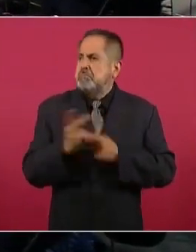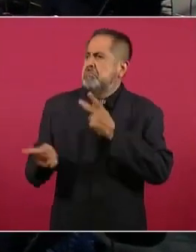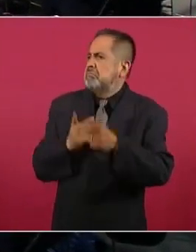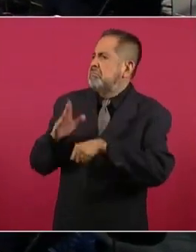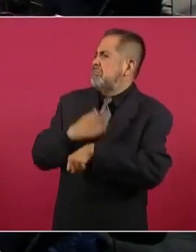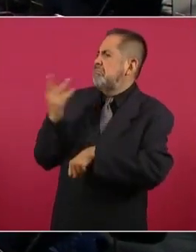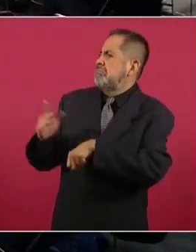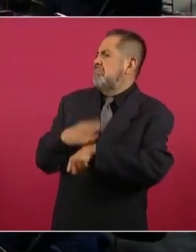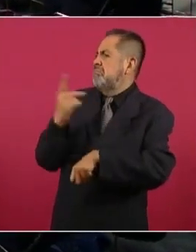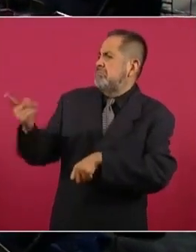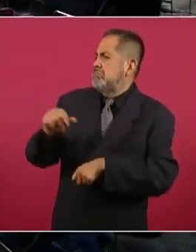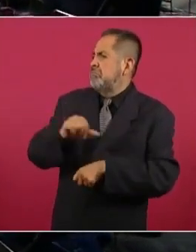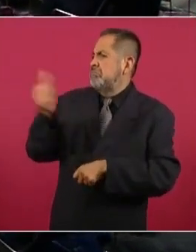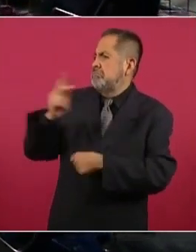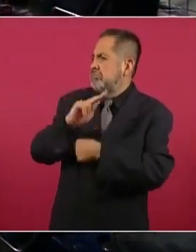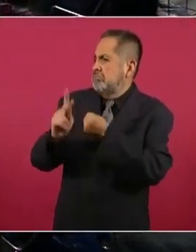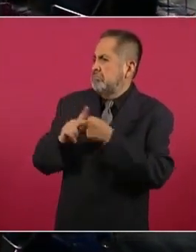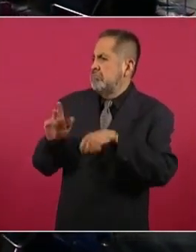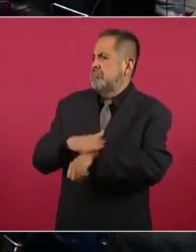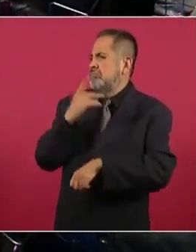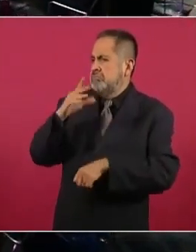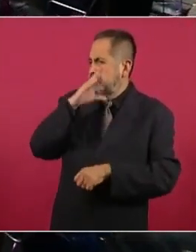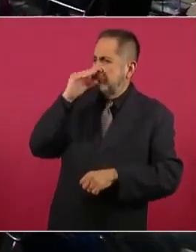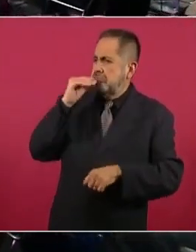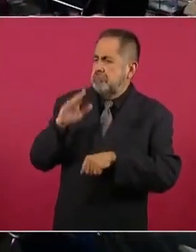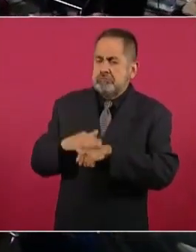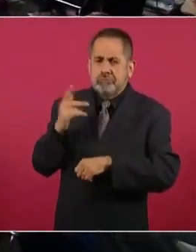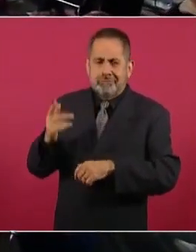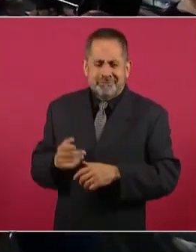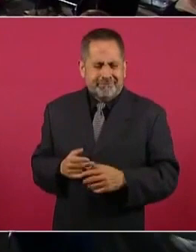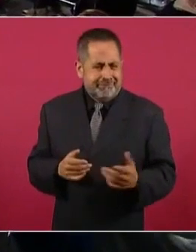de que vengan médicos especialistas cubanos